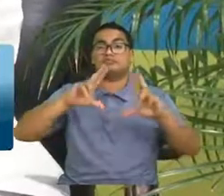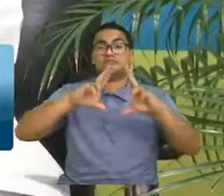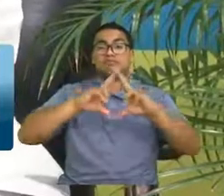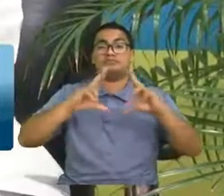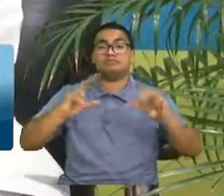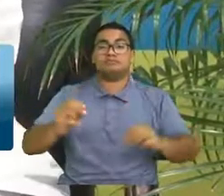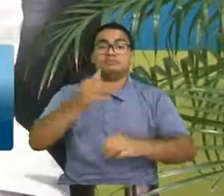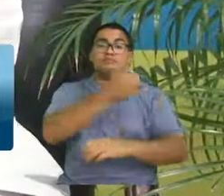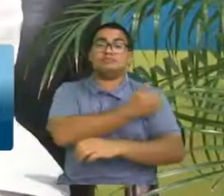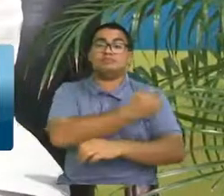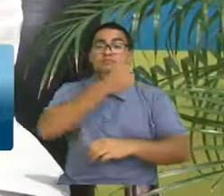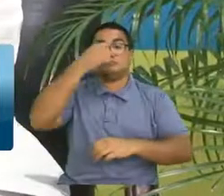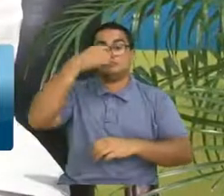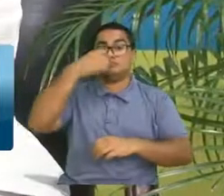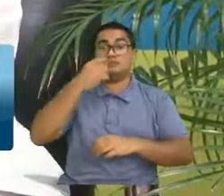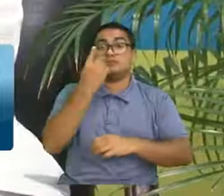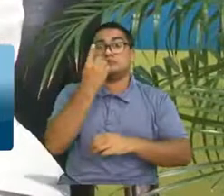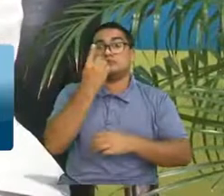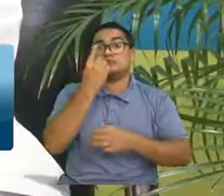se realiza una vez al año.